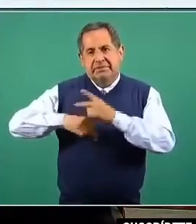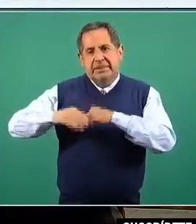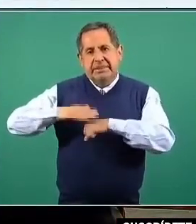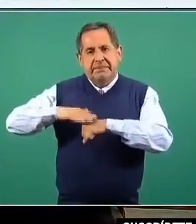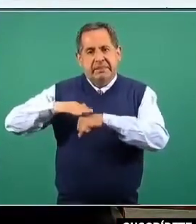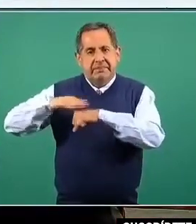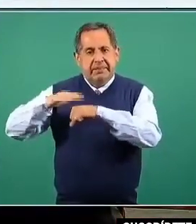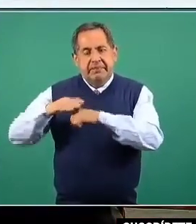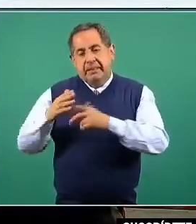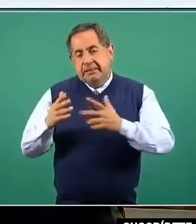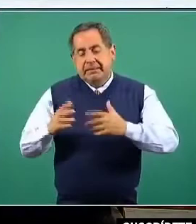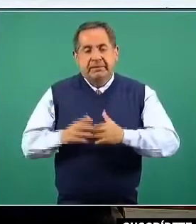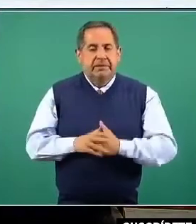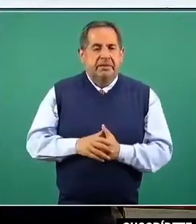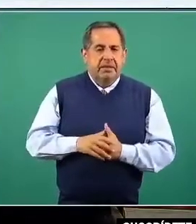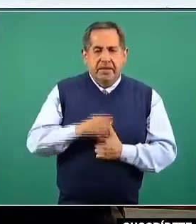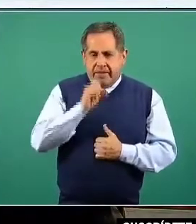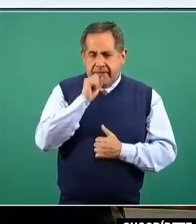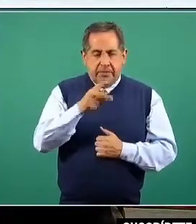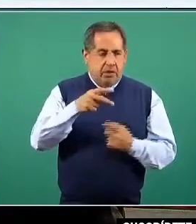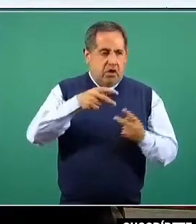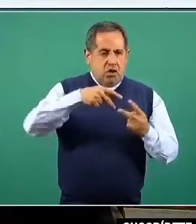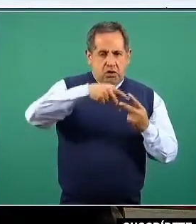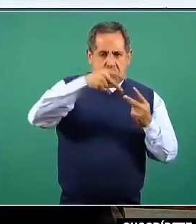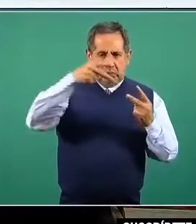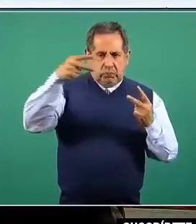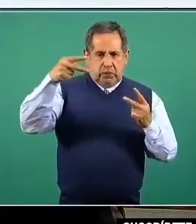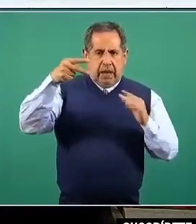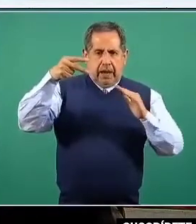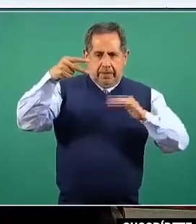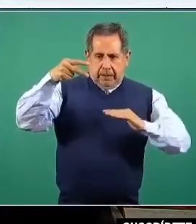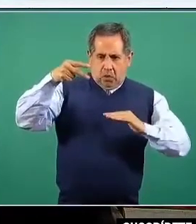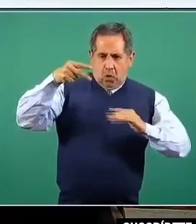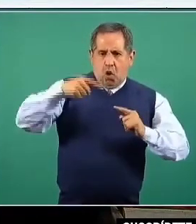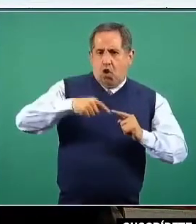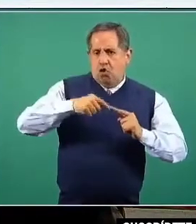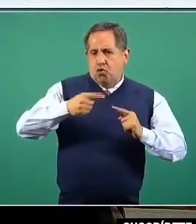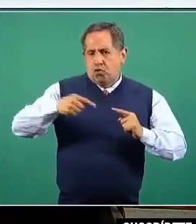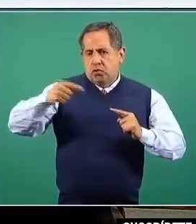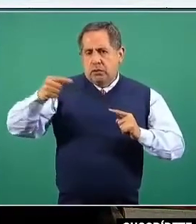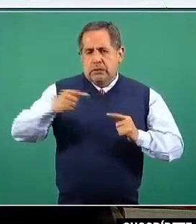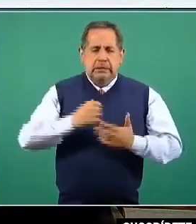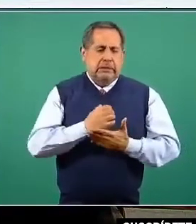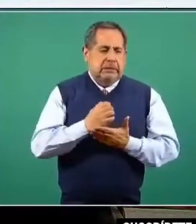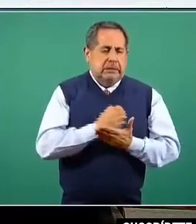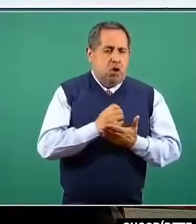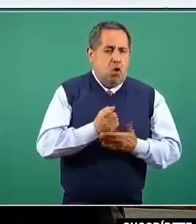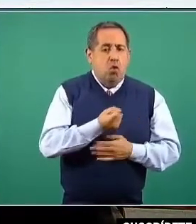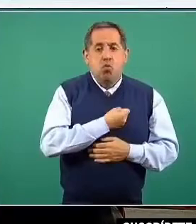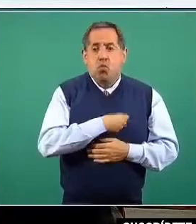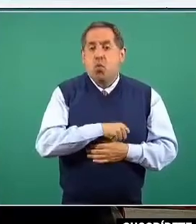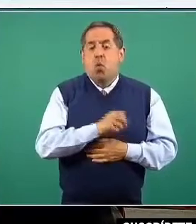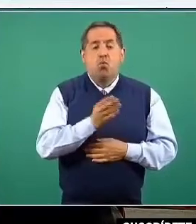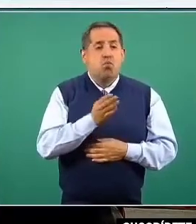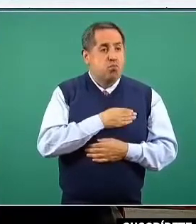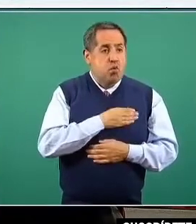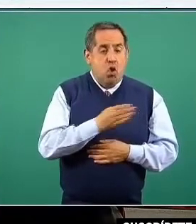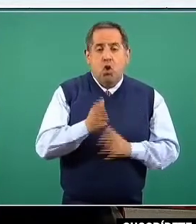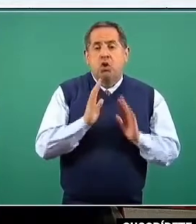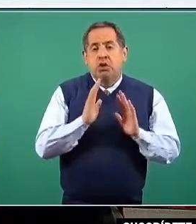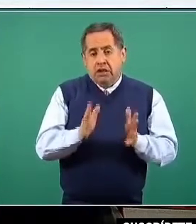También tenemos representada la curva de personas que se han recuperado. Esto también es